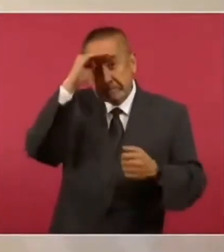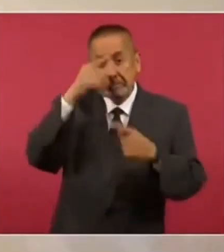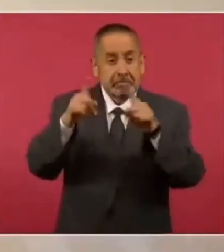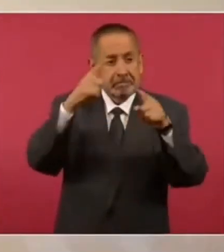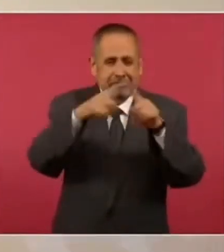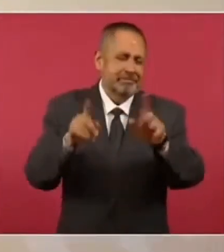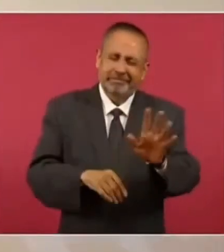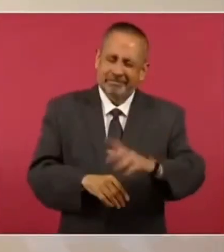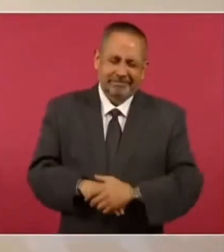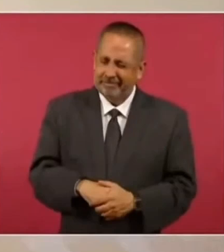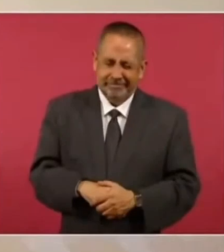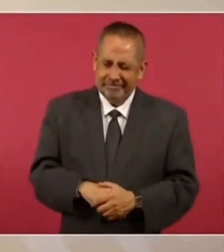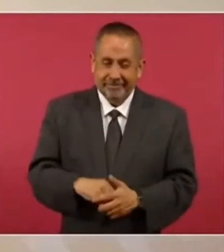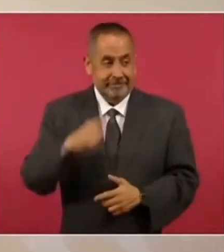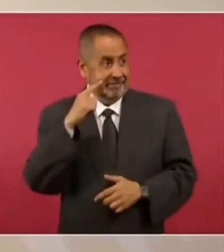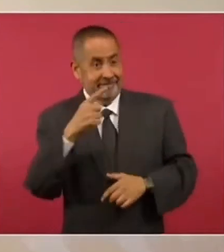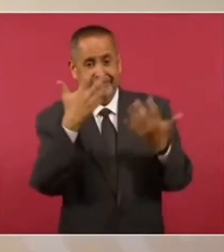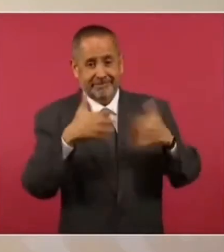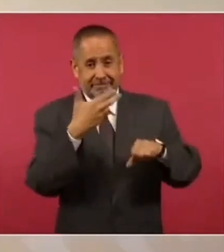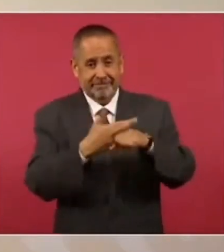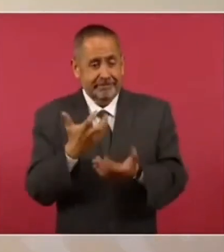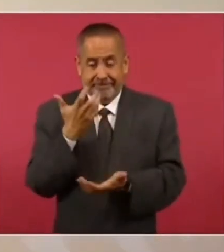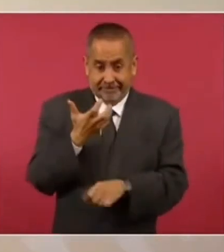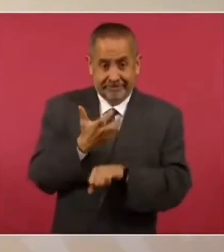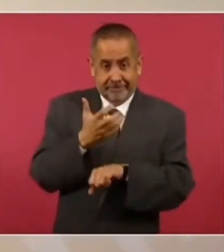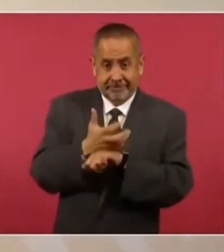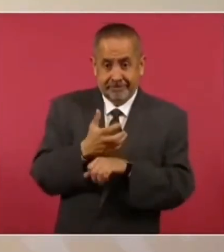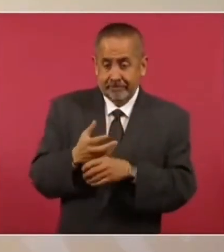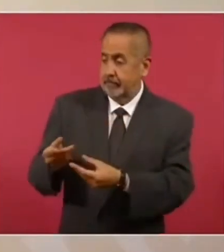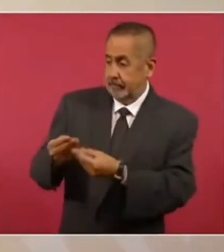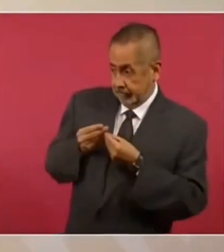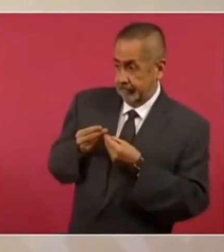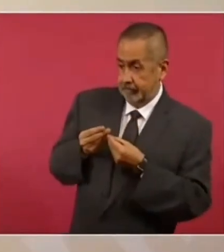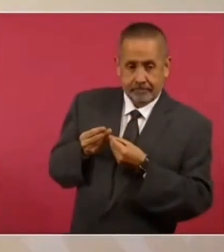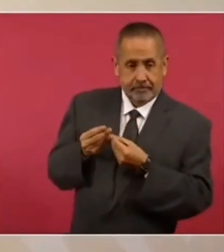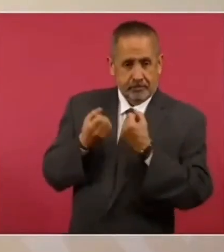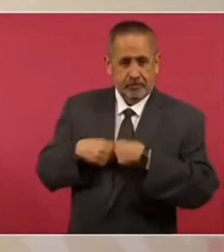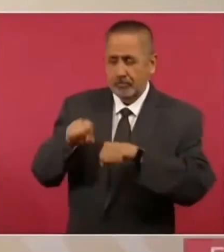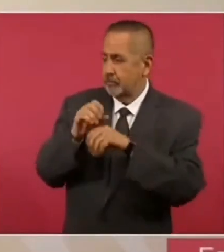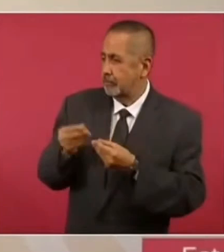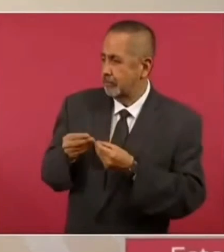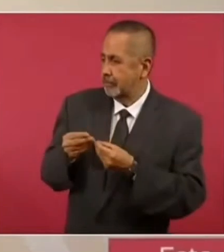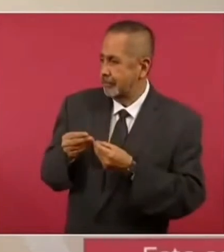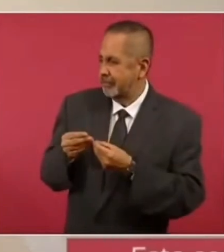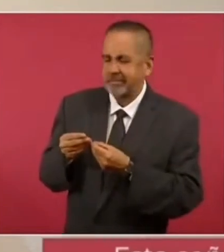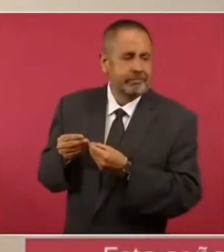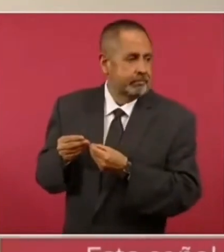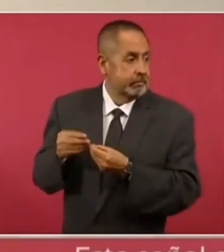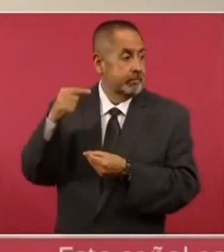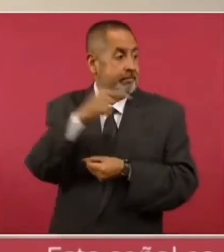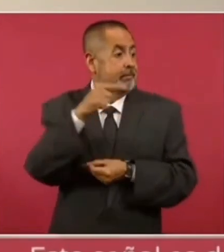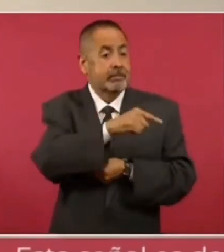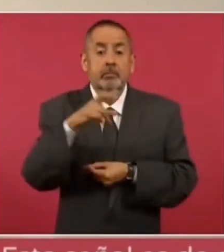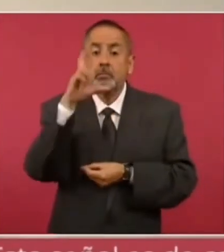porque empresas estadounidenses le vendieron sus acciones a empresas rusas.